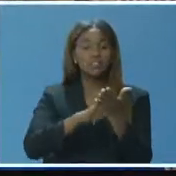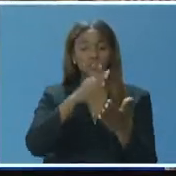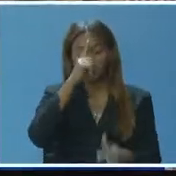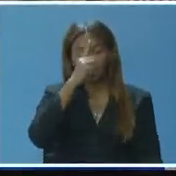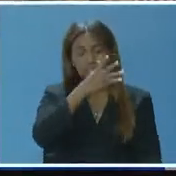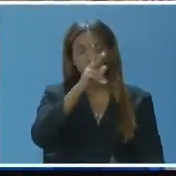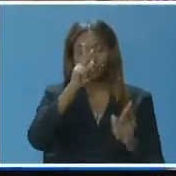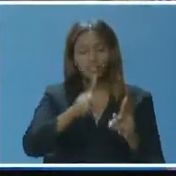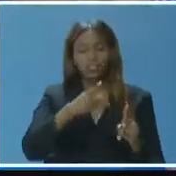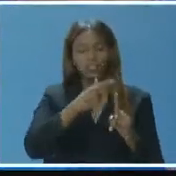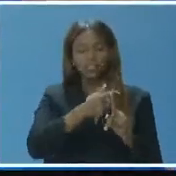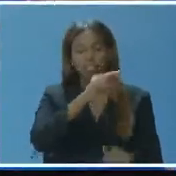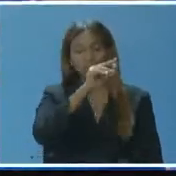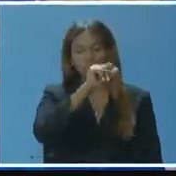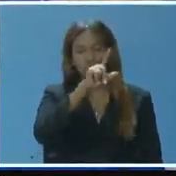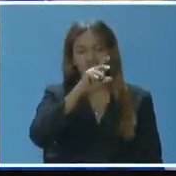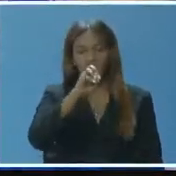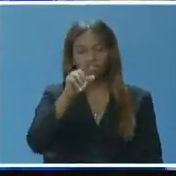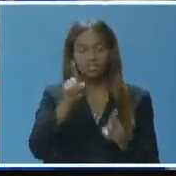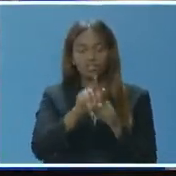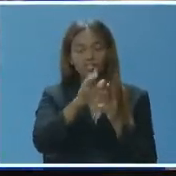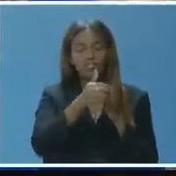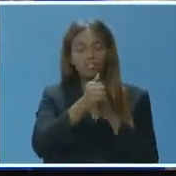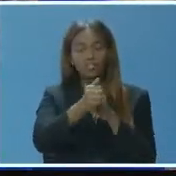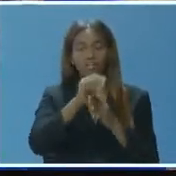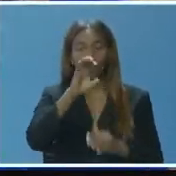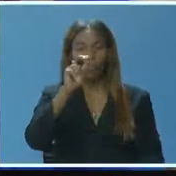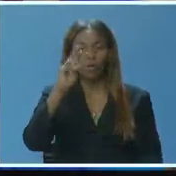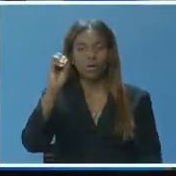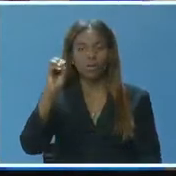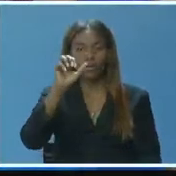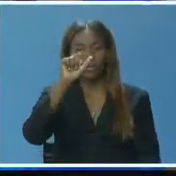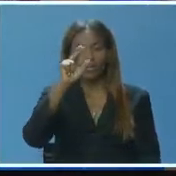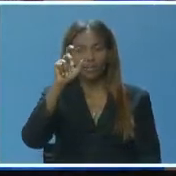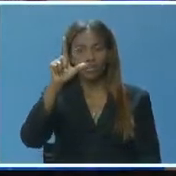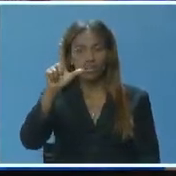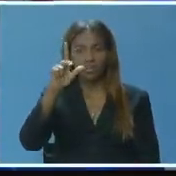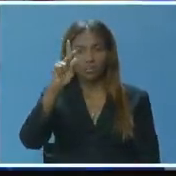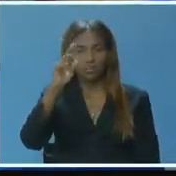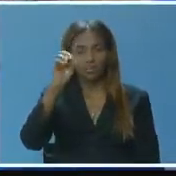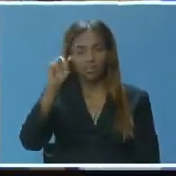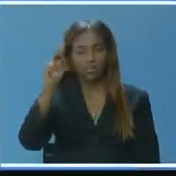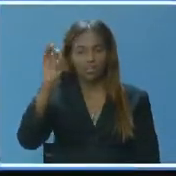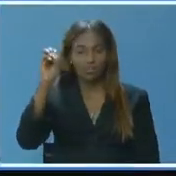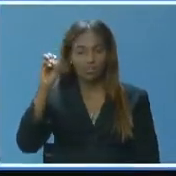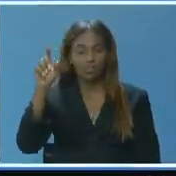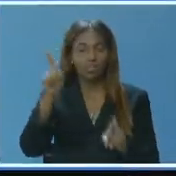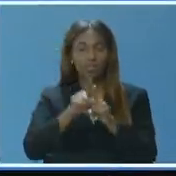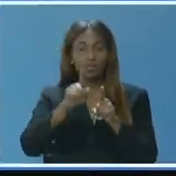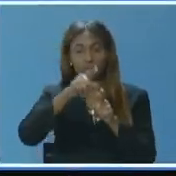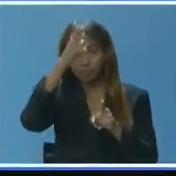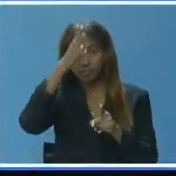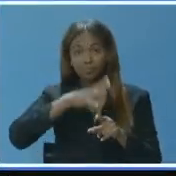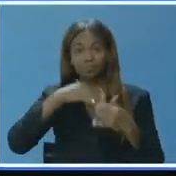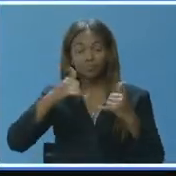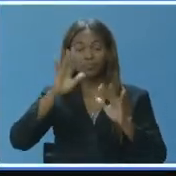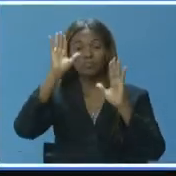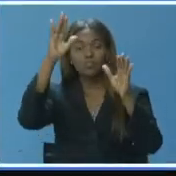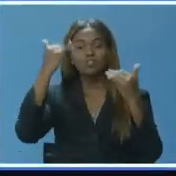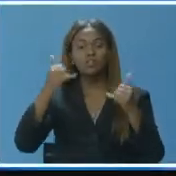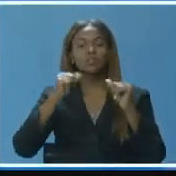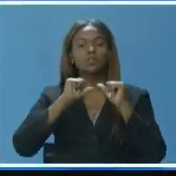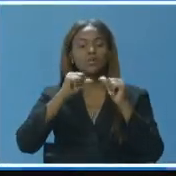de Lázaro, también a su dirigente, el cubano Ariel Portuondo. Mientras que en el masculino, hoy continúan